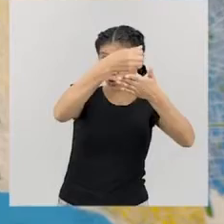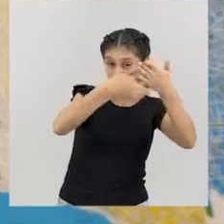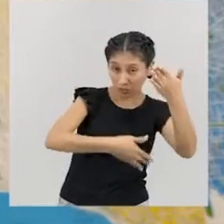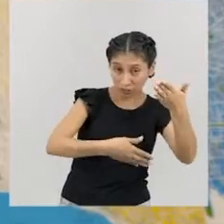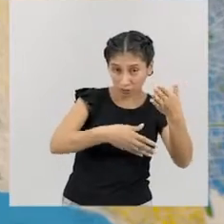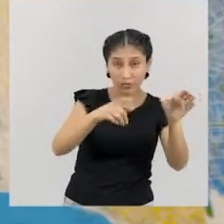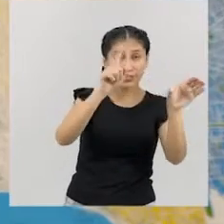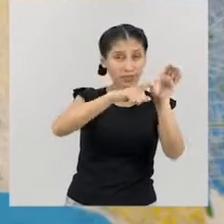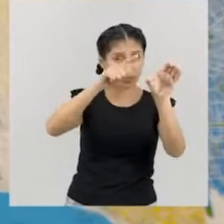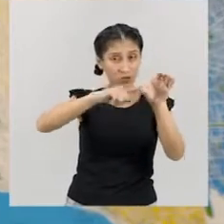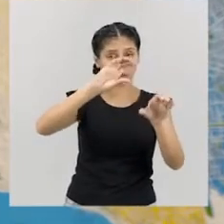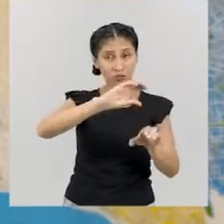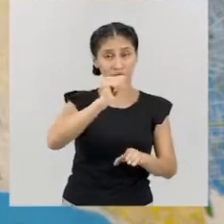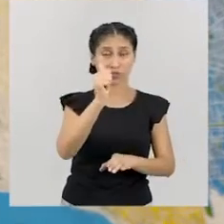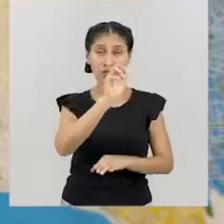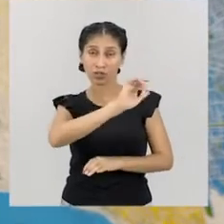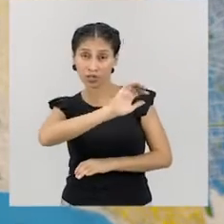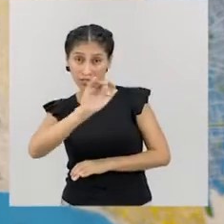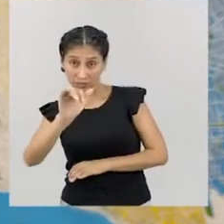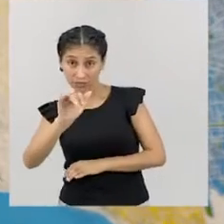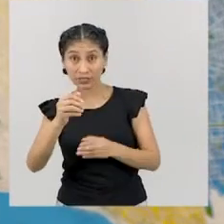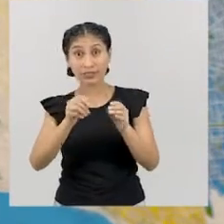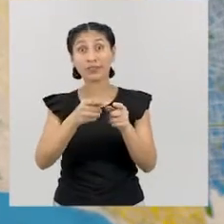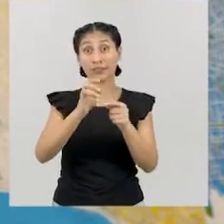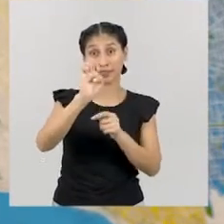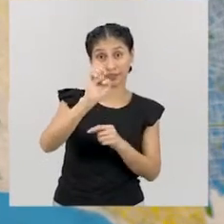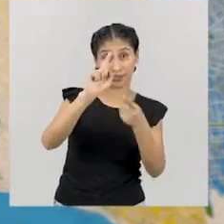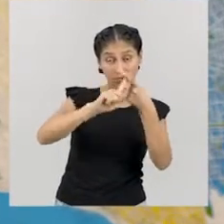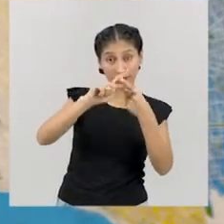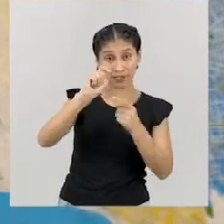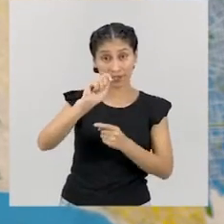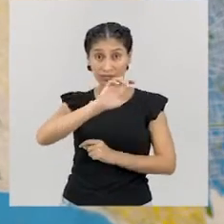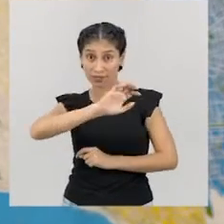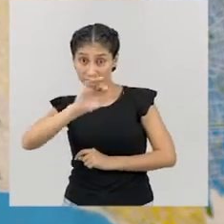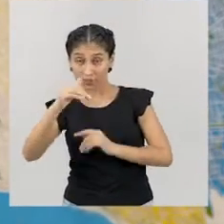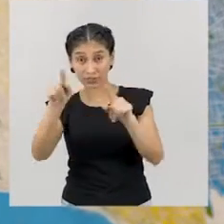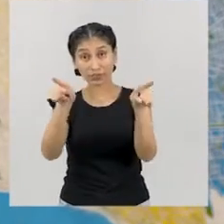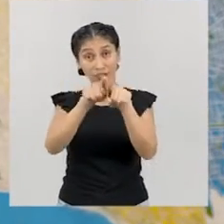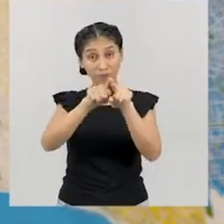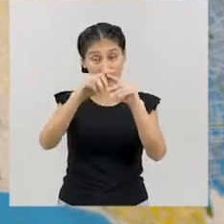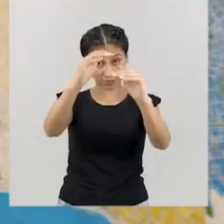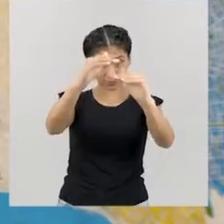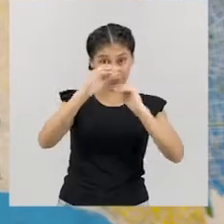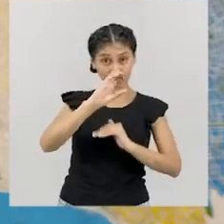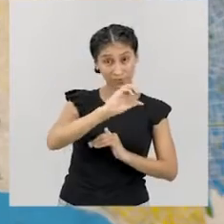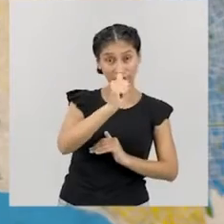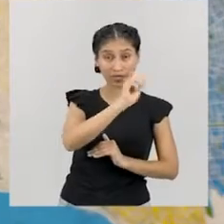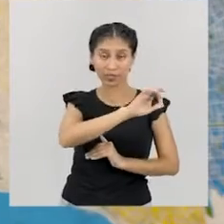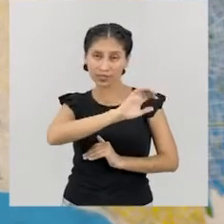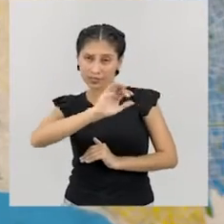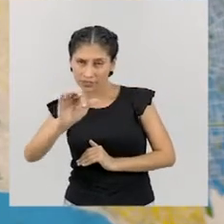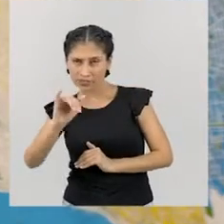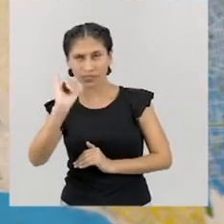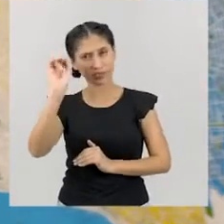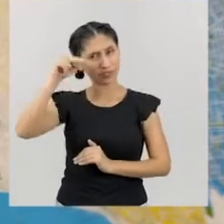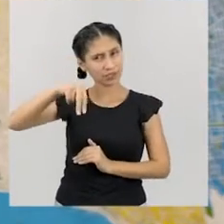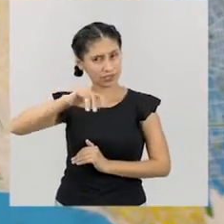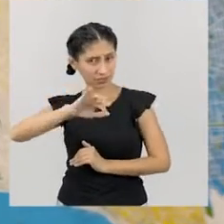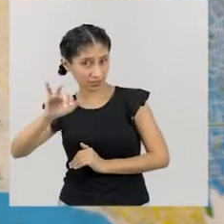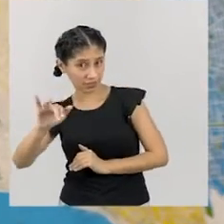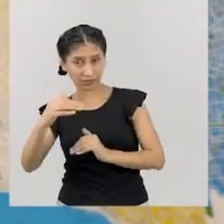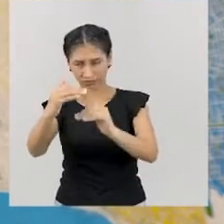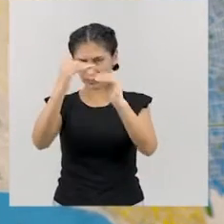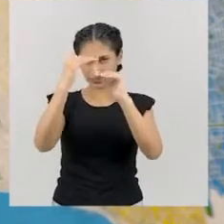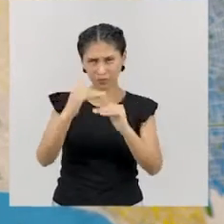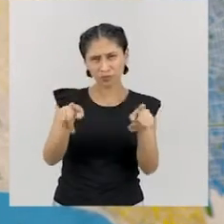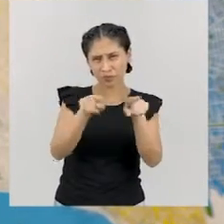estructura de sus párrafos y también características internas que se aprecian cuando leemos el texto, como son la objetividad, la